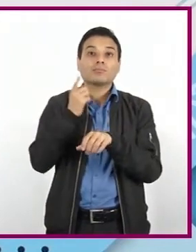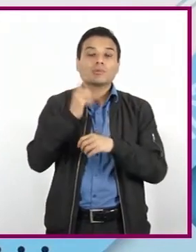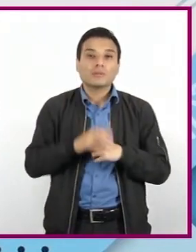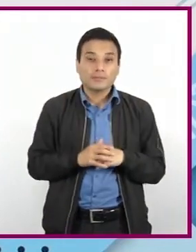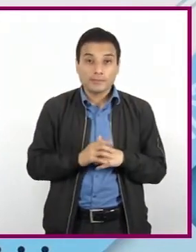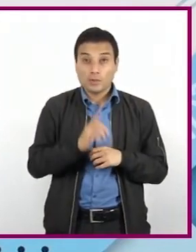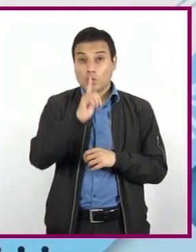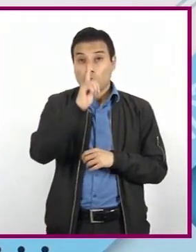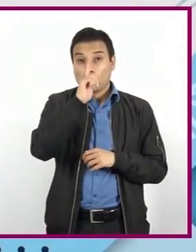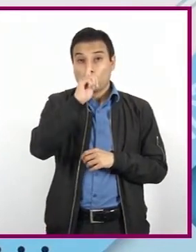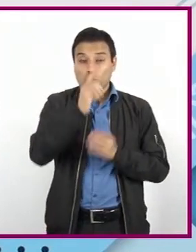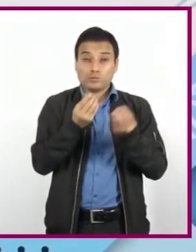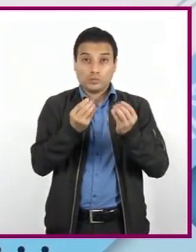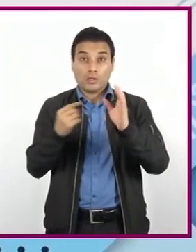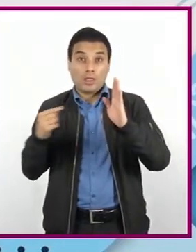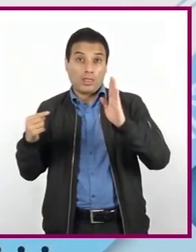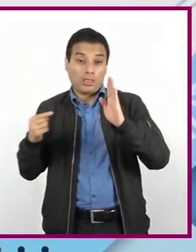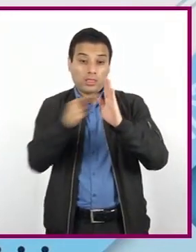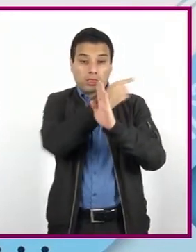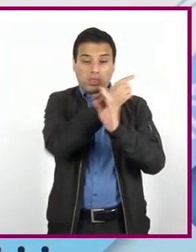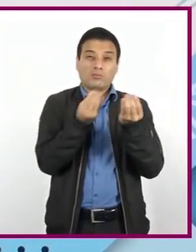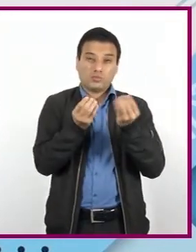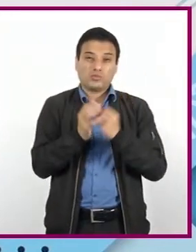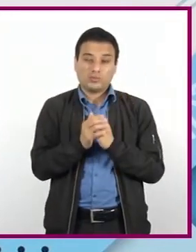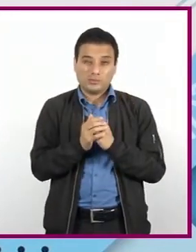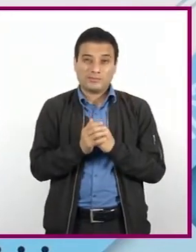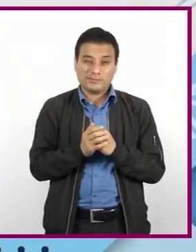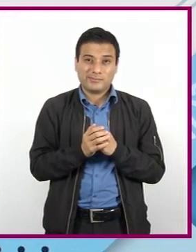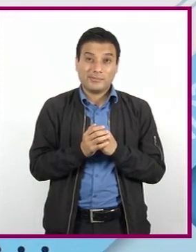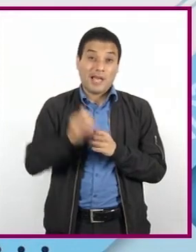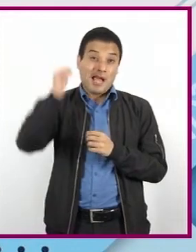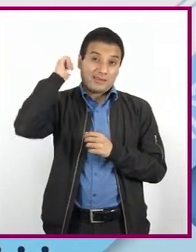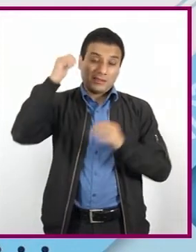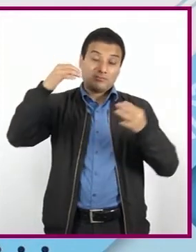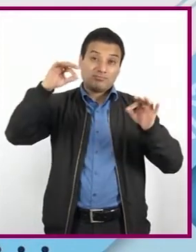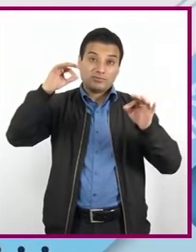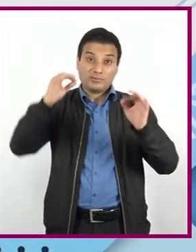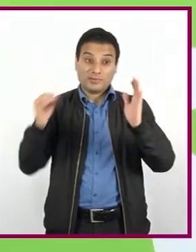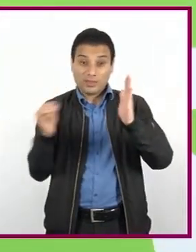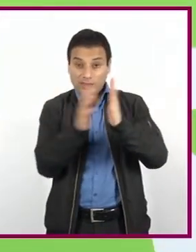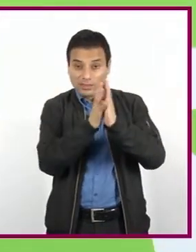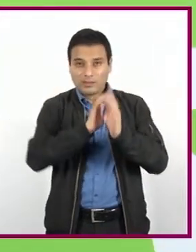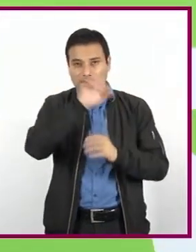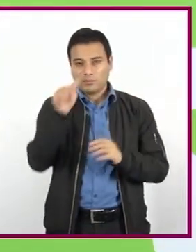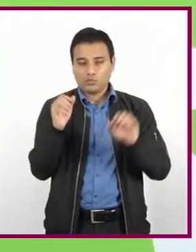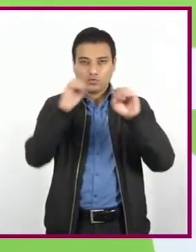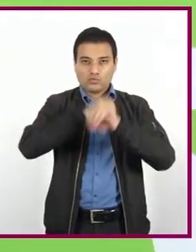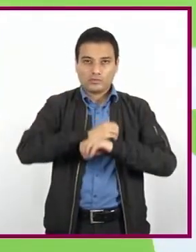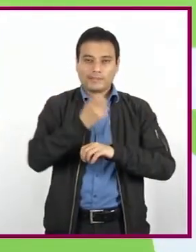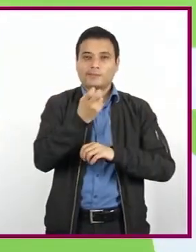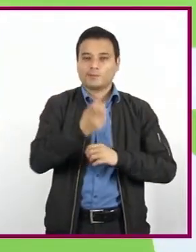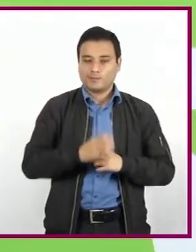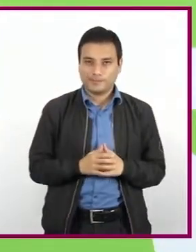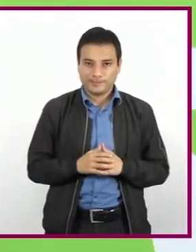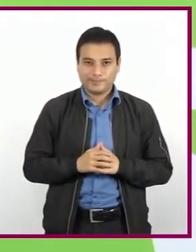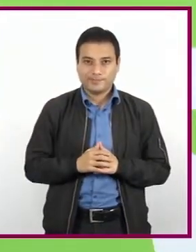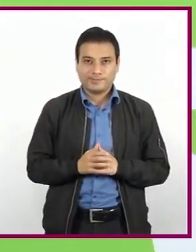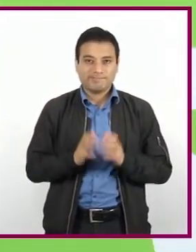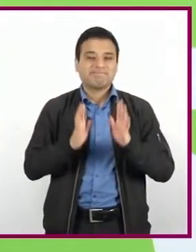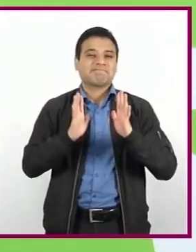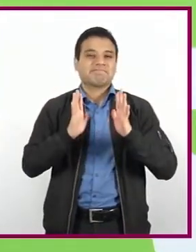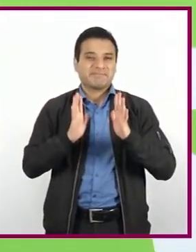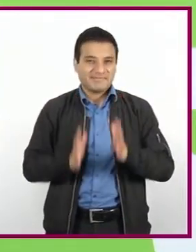electromagnéticas interactuaron con los cristales de plata y es por eso se pusieron más oscuros. ¡Excelente! Has